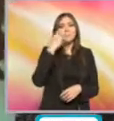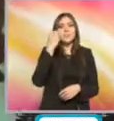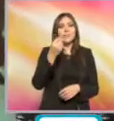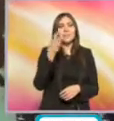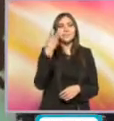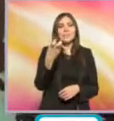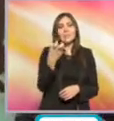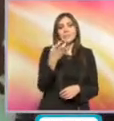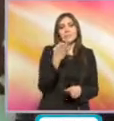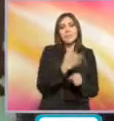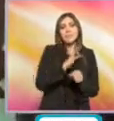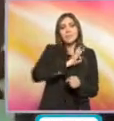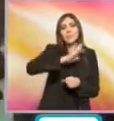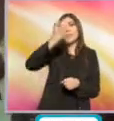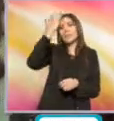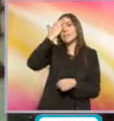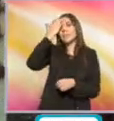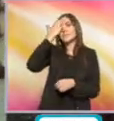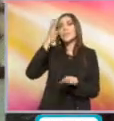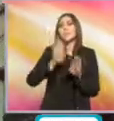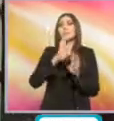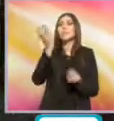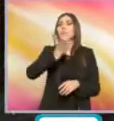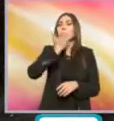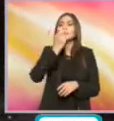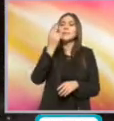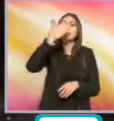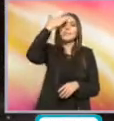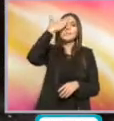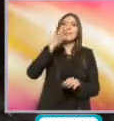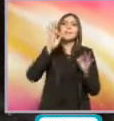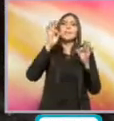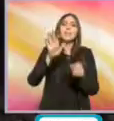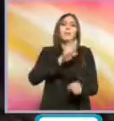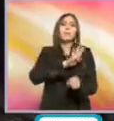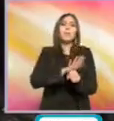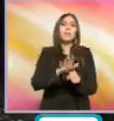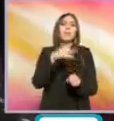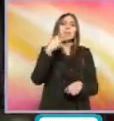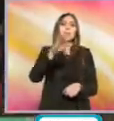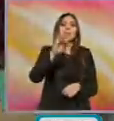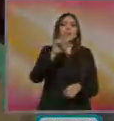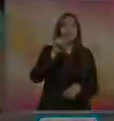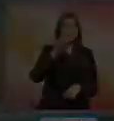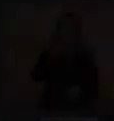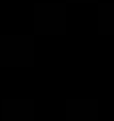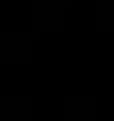bonito es conocer las tradiciones y saber la calidad de la filaduría.